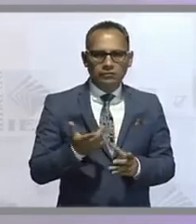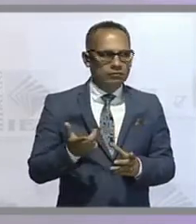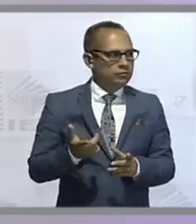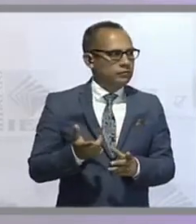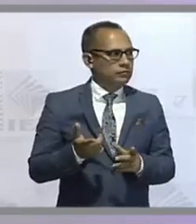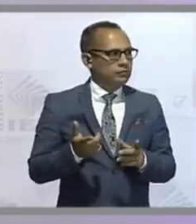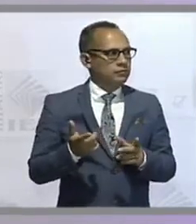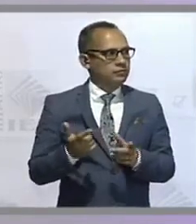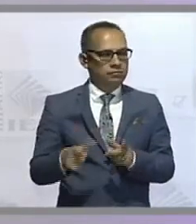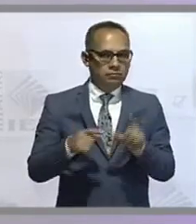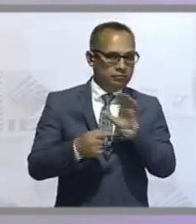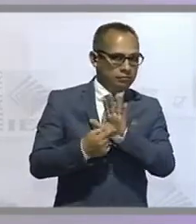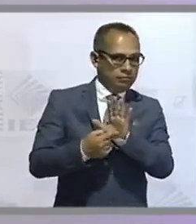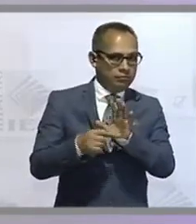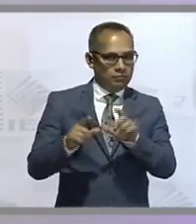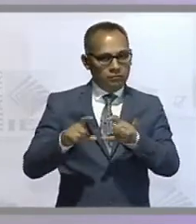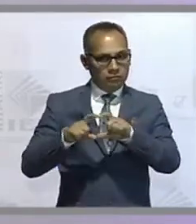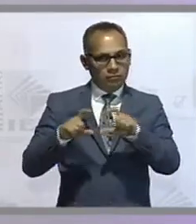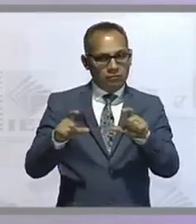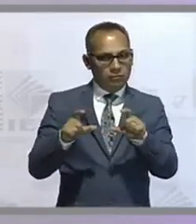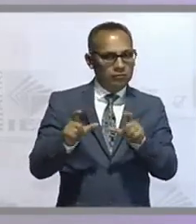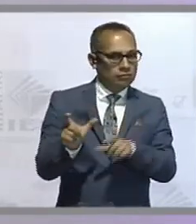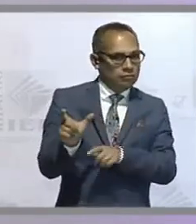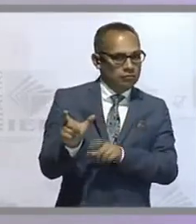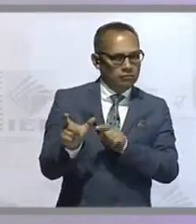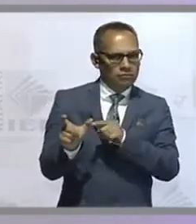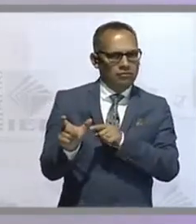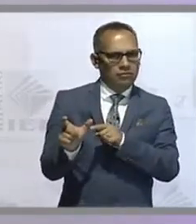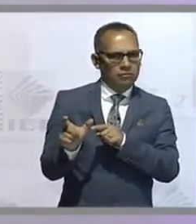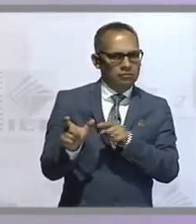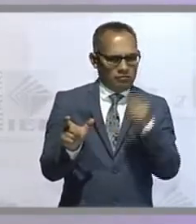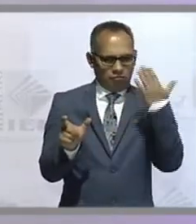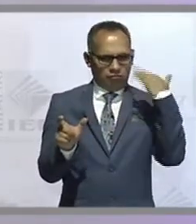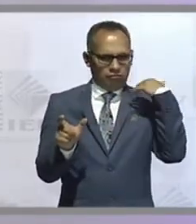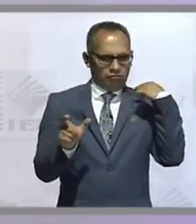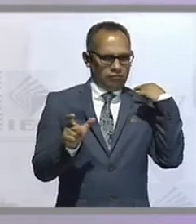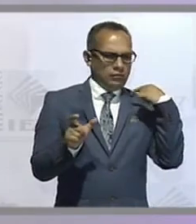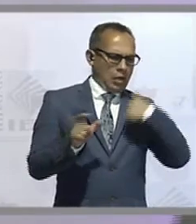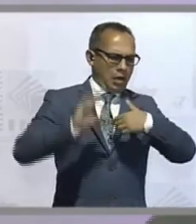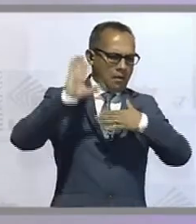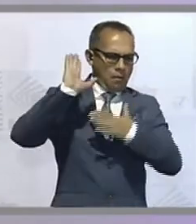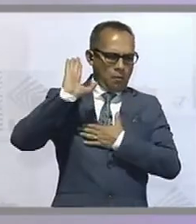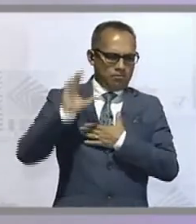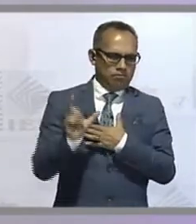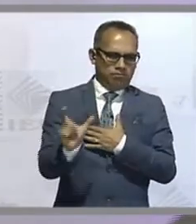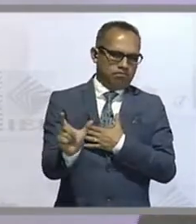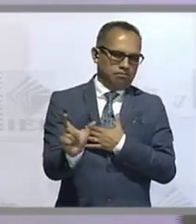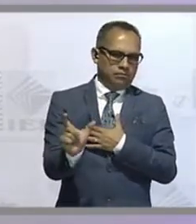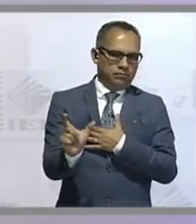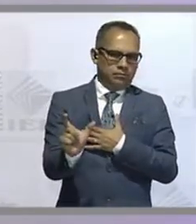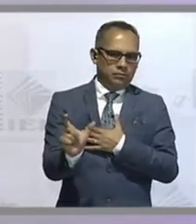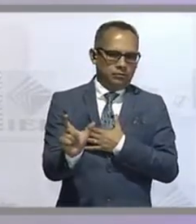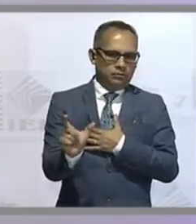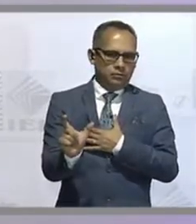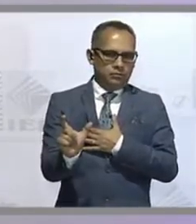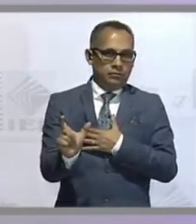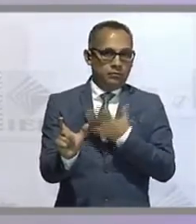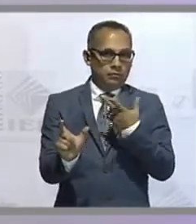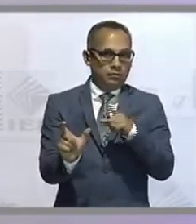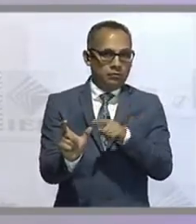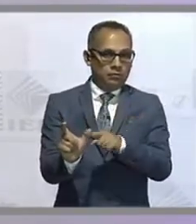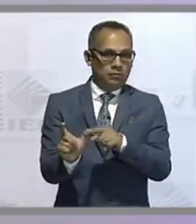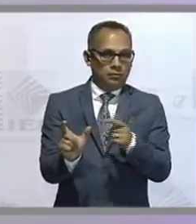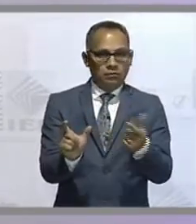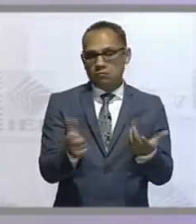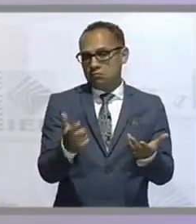esta se hayan prometido en la legislación anterior y que se haya cobrado además por ellas